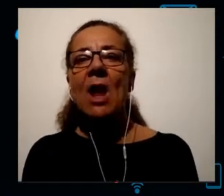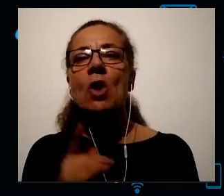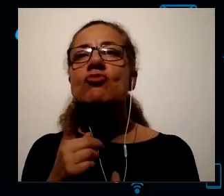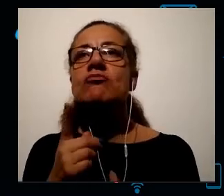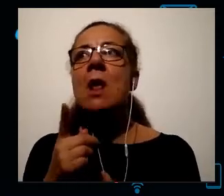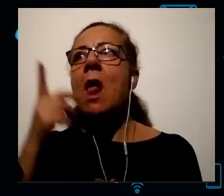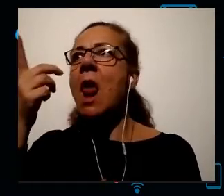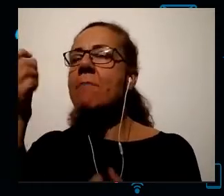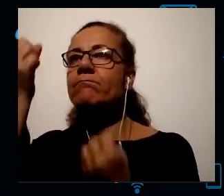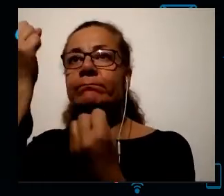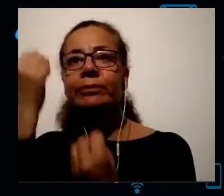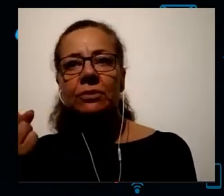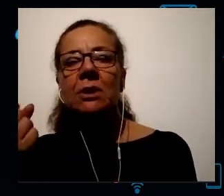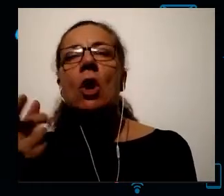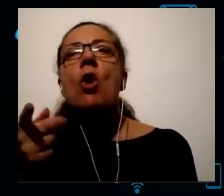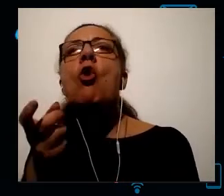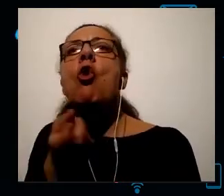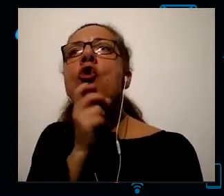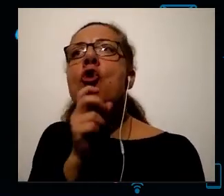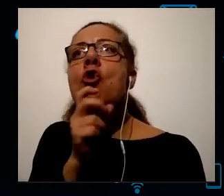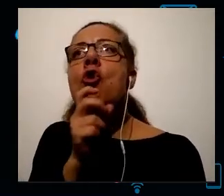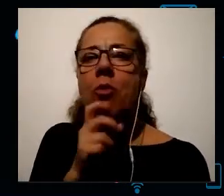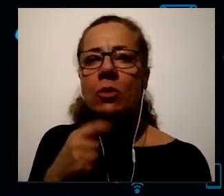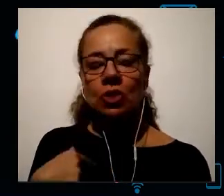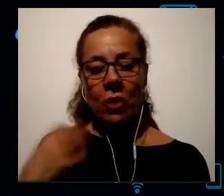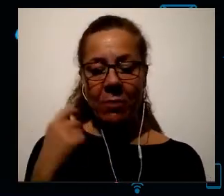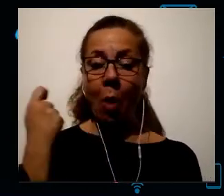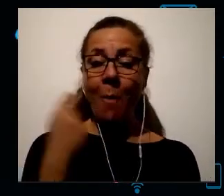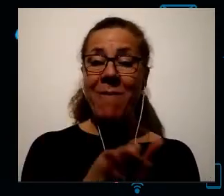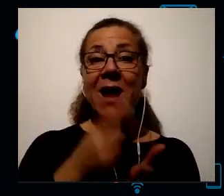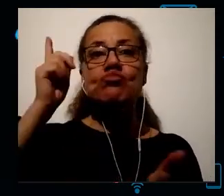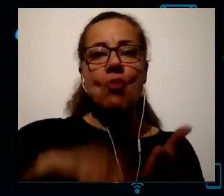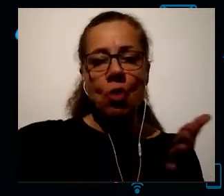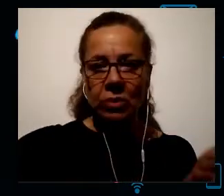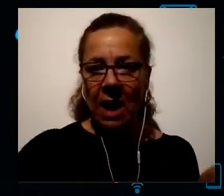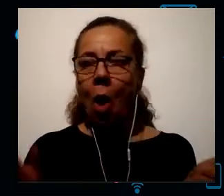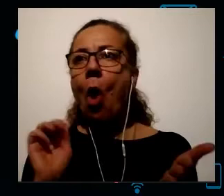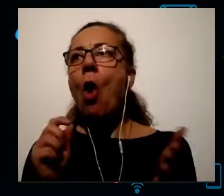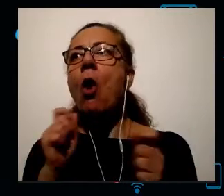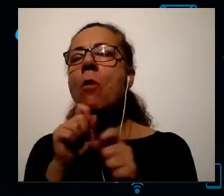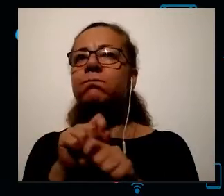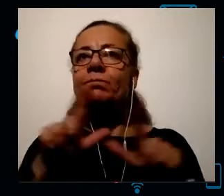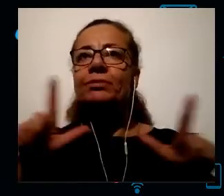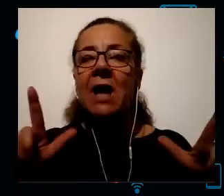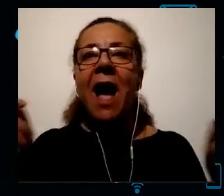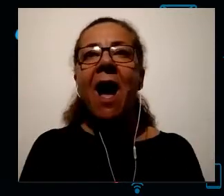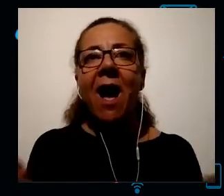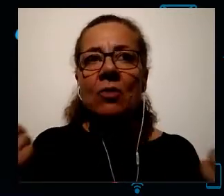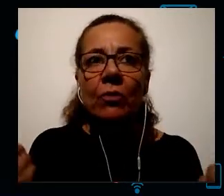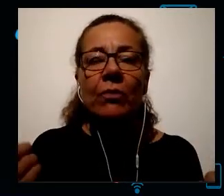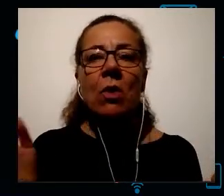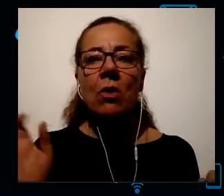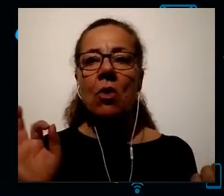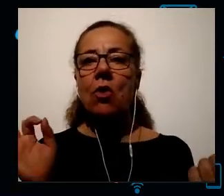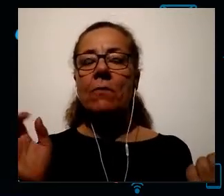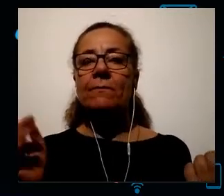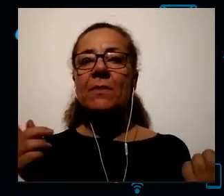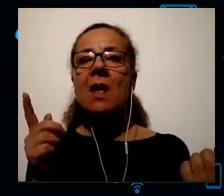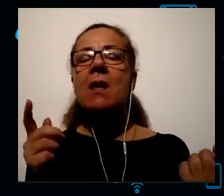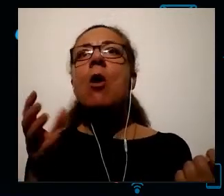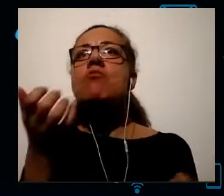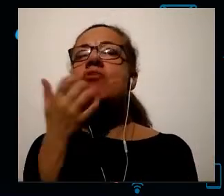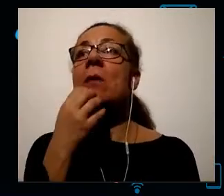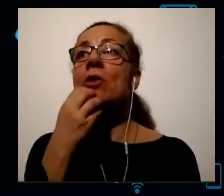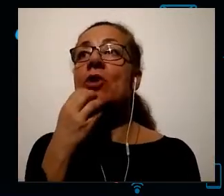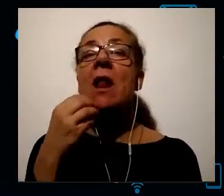entonces como soy capaz de pagar una multa o tengo que poner un anuncio en el boletín del ayuntamiento